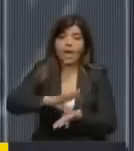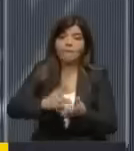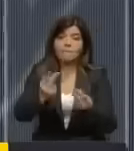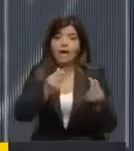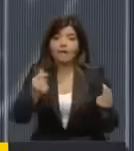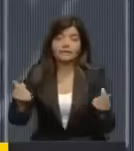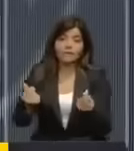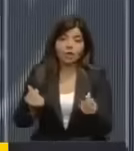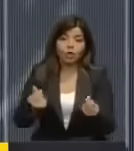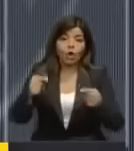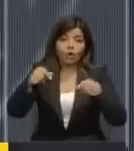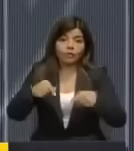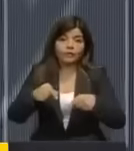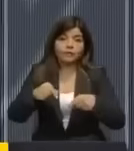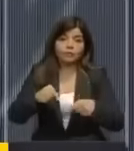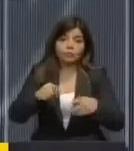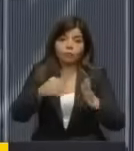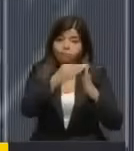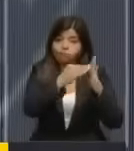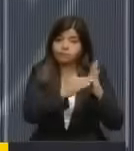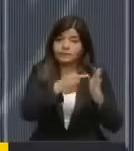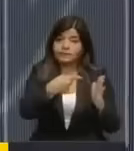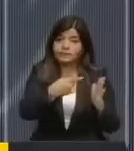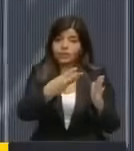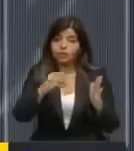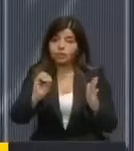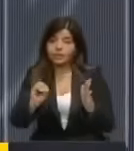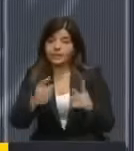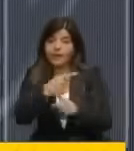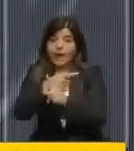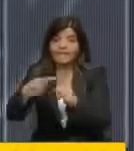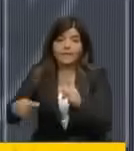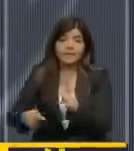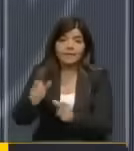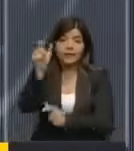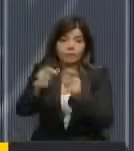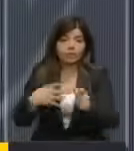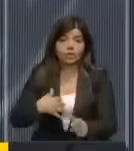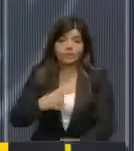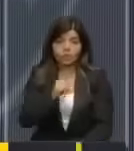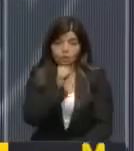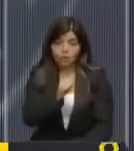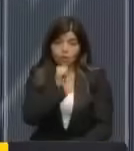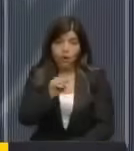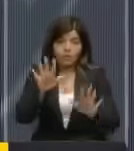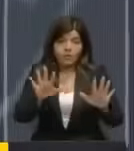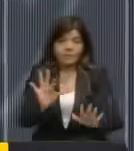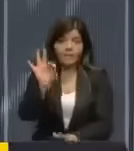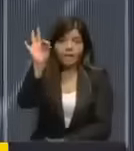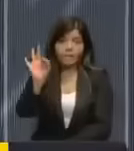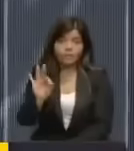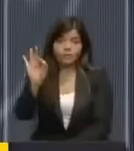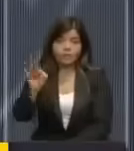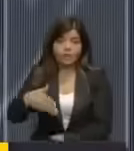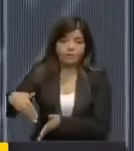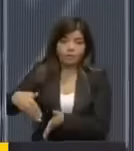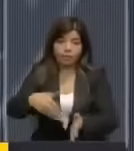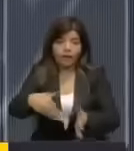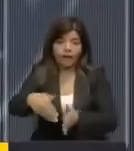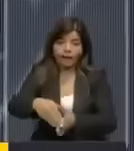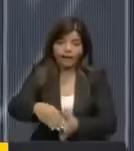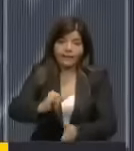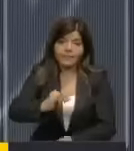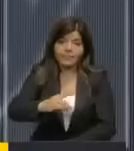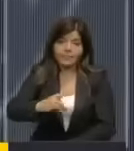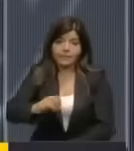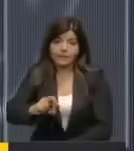somos 130. La mitad de los argentinos son pobres y el 10% es indigente. Basta del